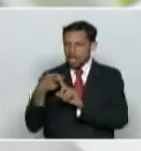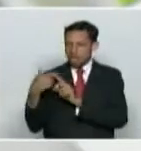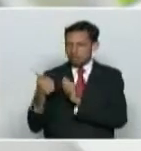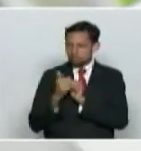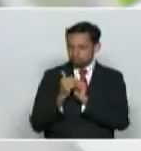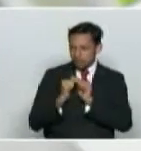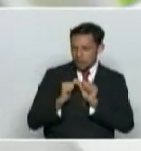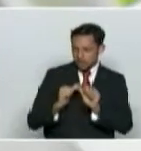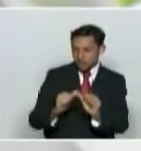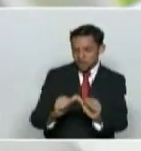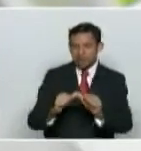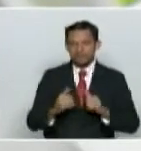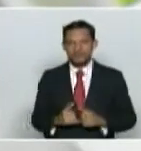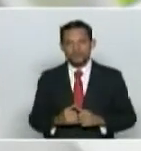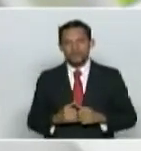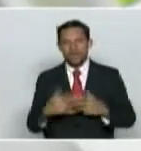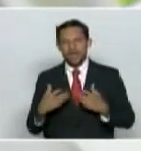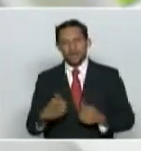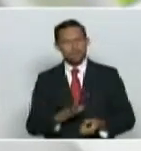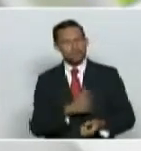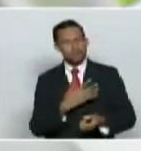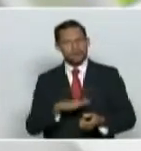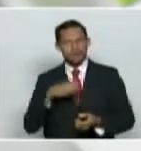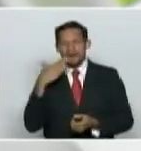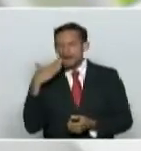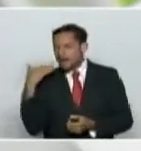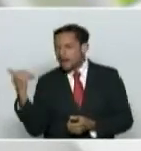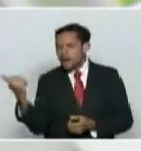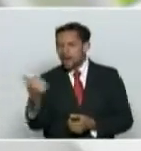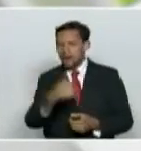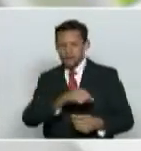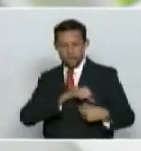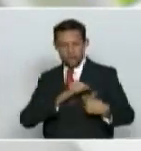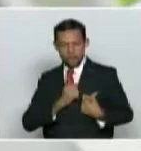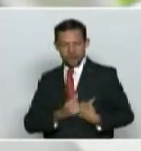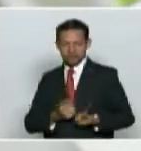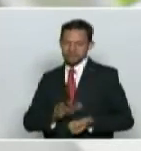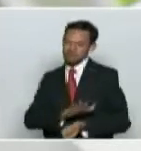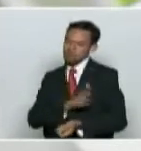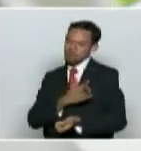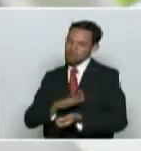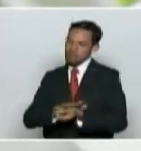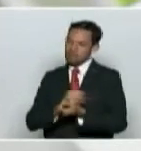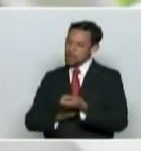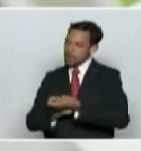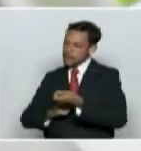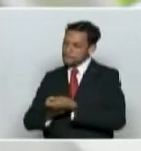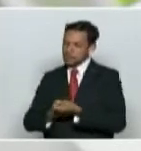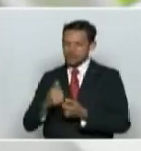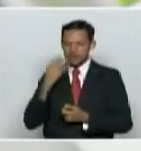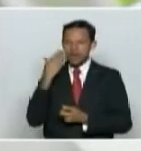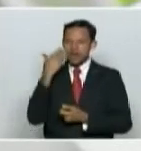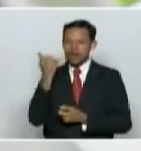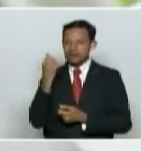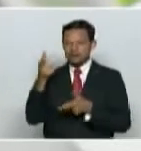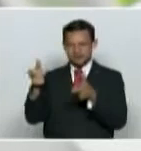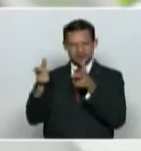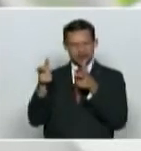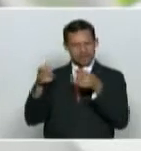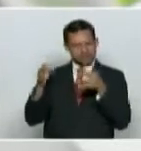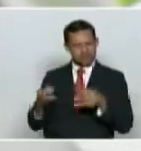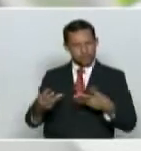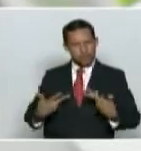conmigo. Quiero cantarle a la mujer del corazón, pues es mi apoyo, ella es la reina de mi